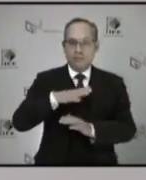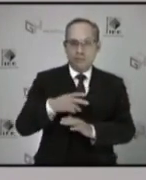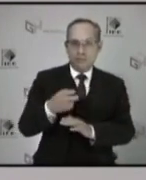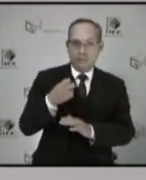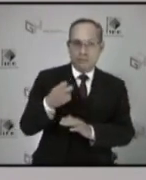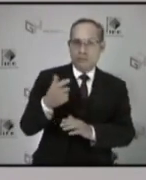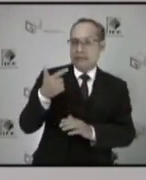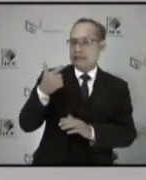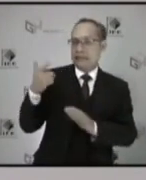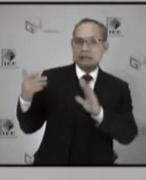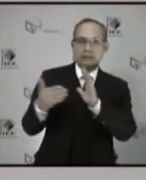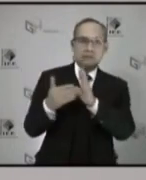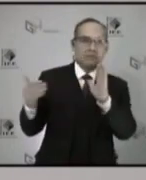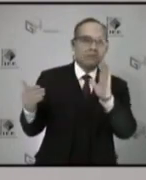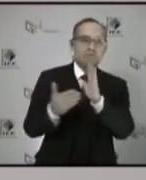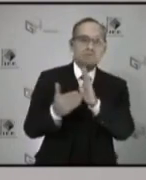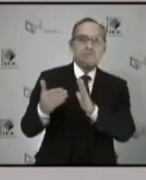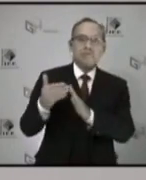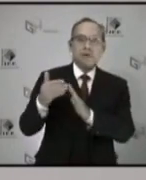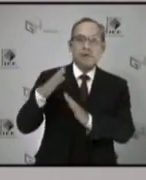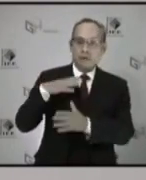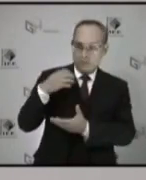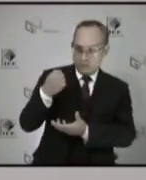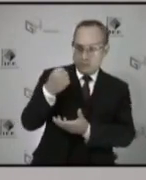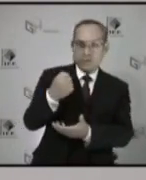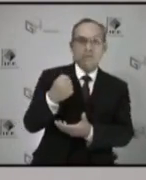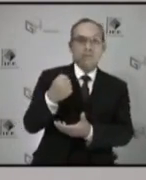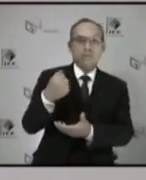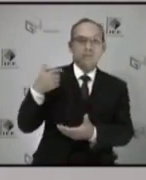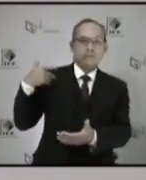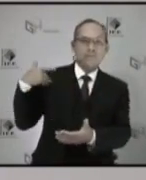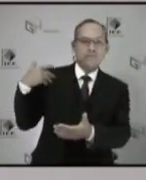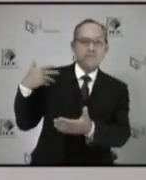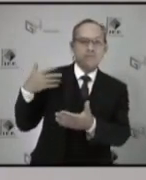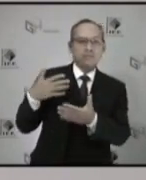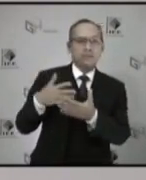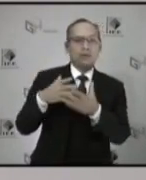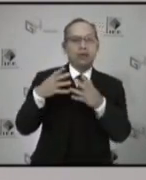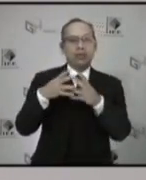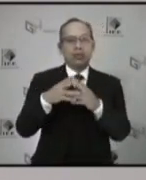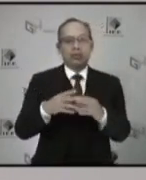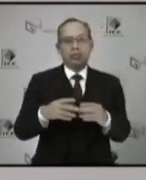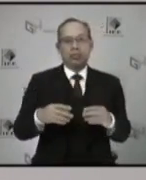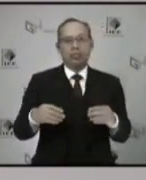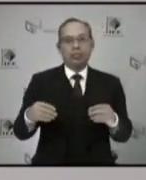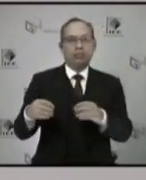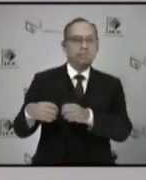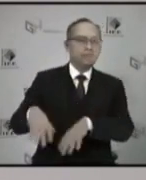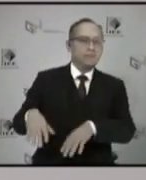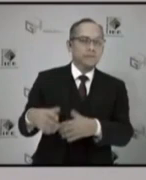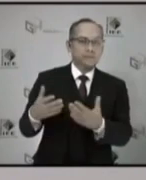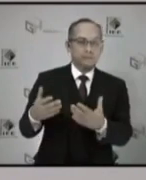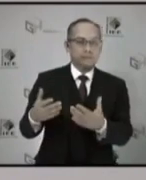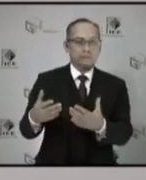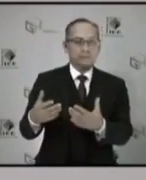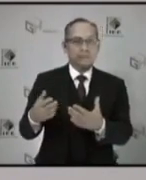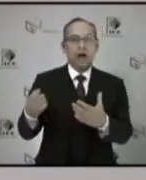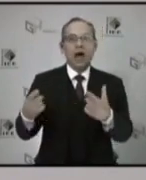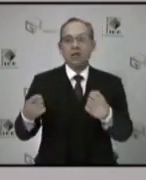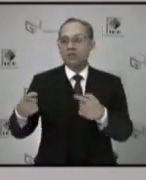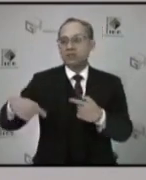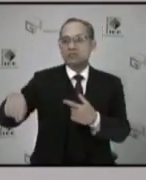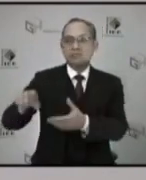7,000 millones, se diluyen en el transcurso del tiempo. Se pierden, enriquecen a unos